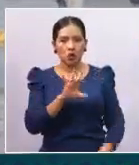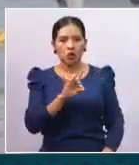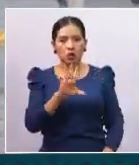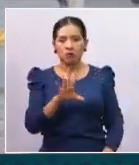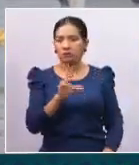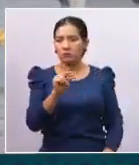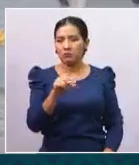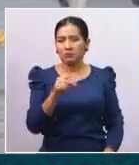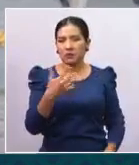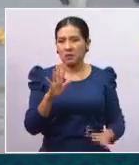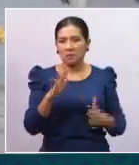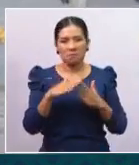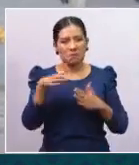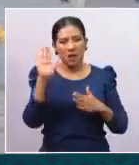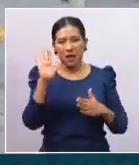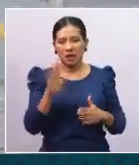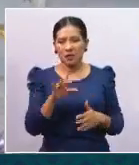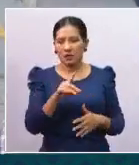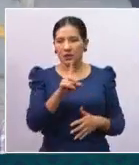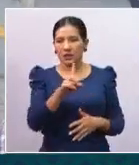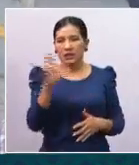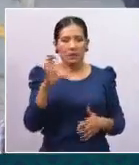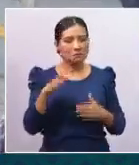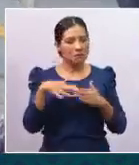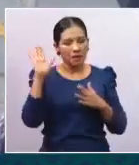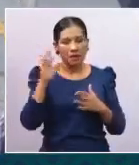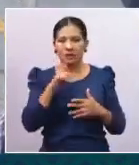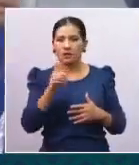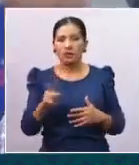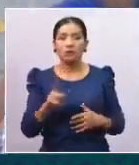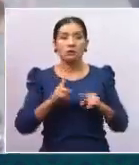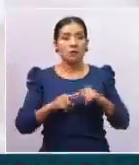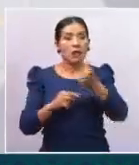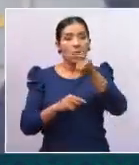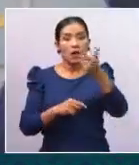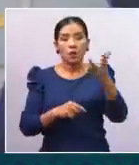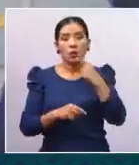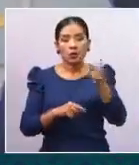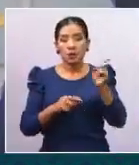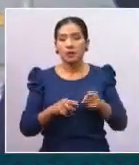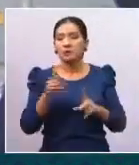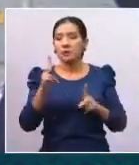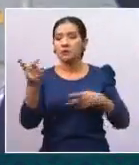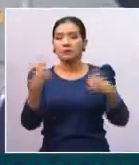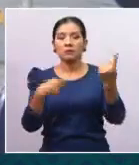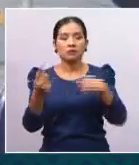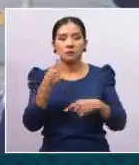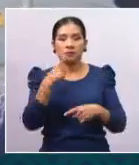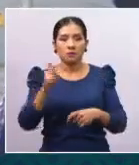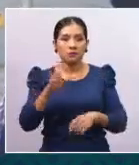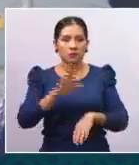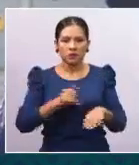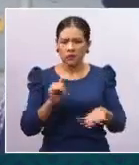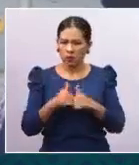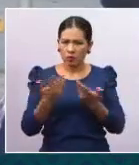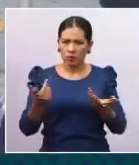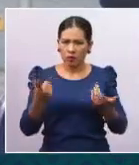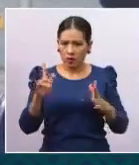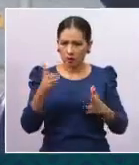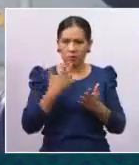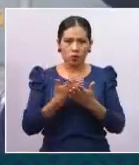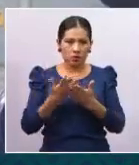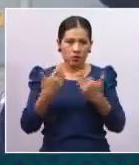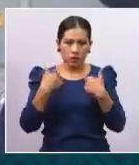85, 89 que denuncia. Sin embargo, ellos están diciendo que se presenten. ¿Qué prueba más quiere la Compañía de Jesús si tenía en su mano el CD de